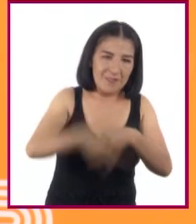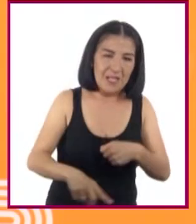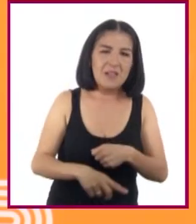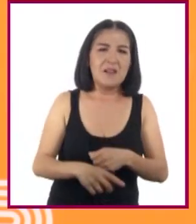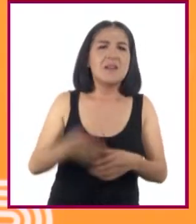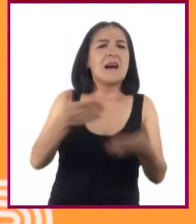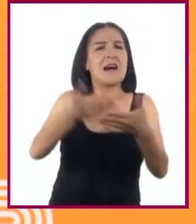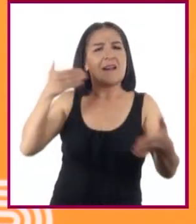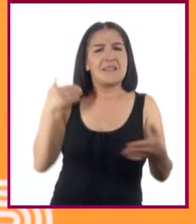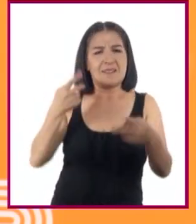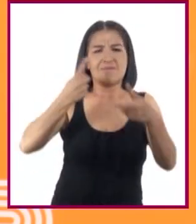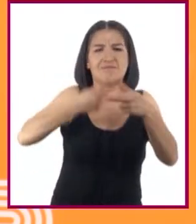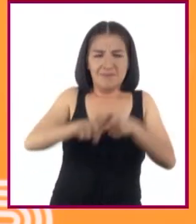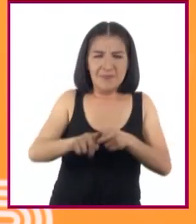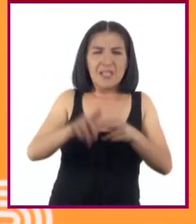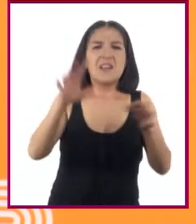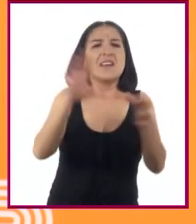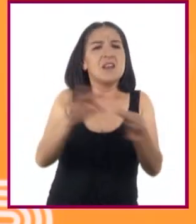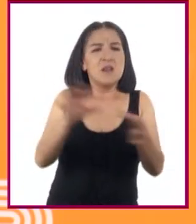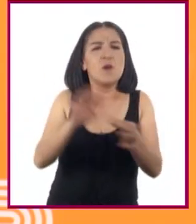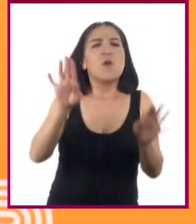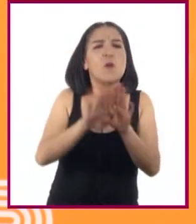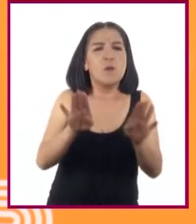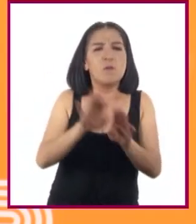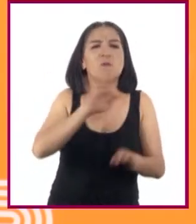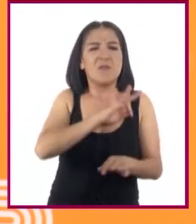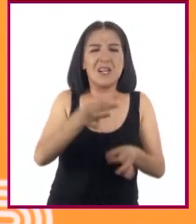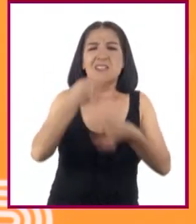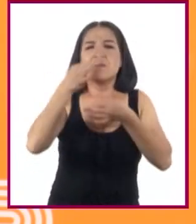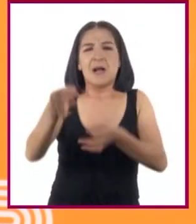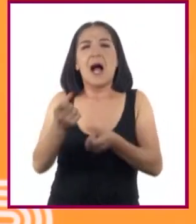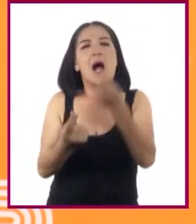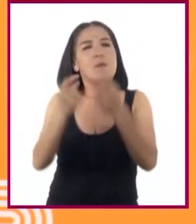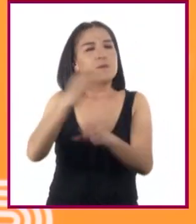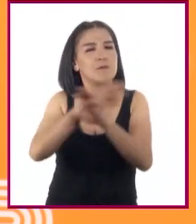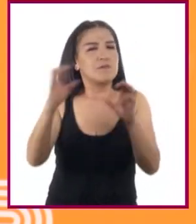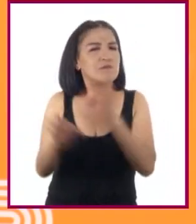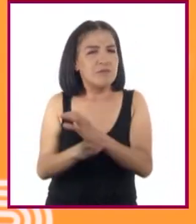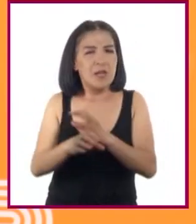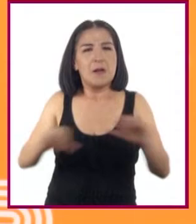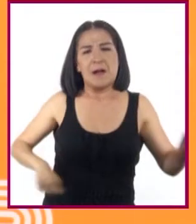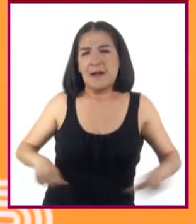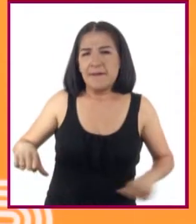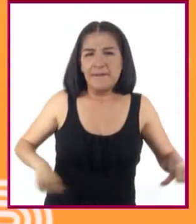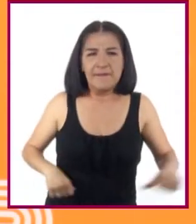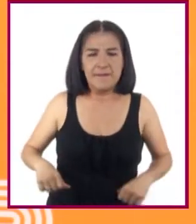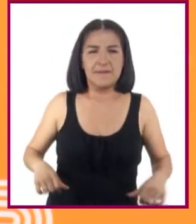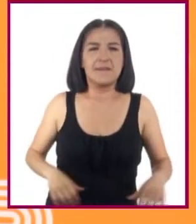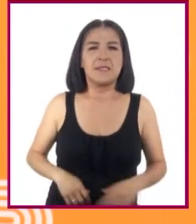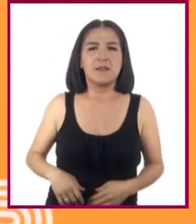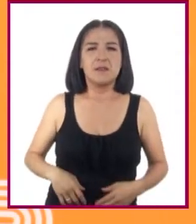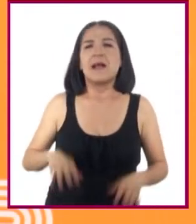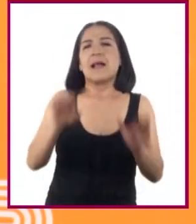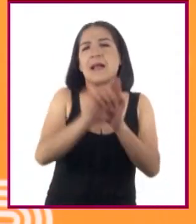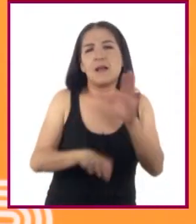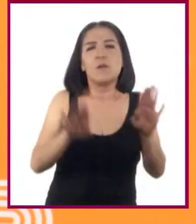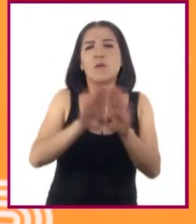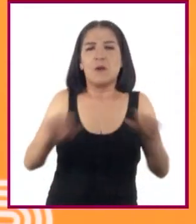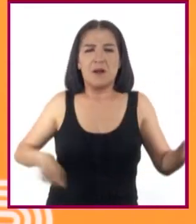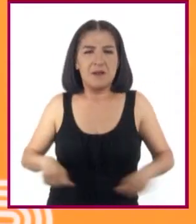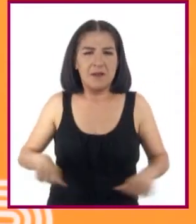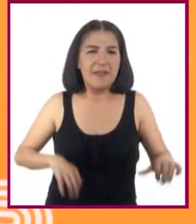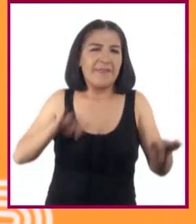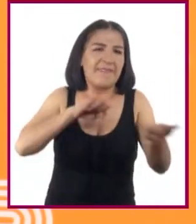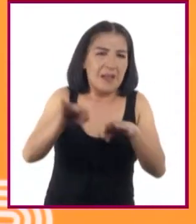inicio hablamos de que se puede generar adicción a ciertas actividades. Se habla, por ejemplo, de adicción al